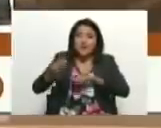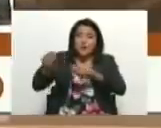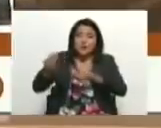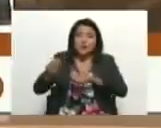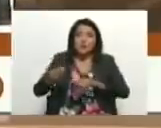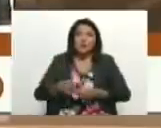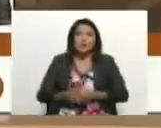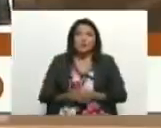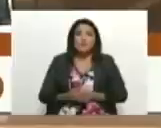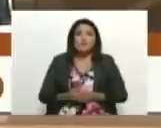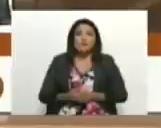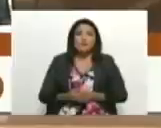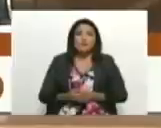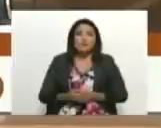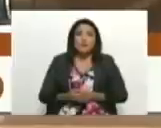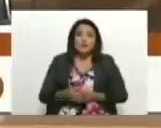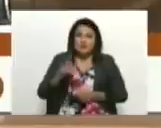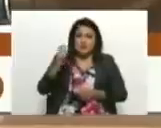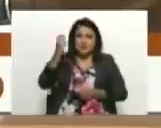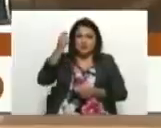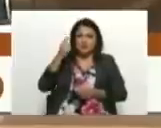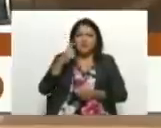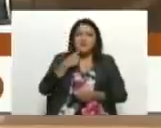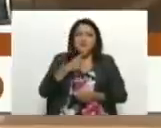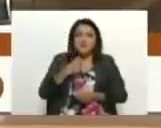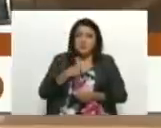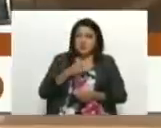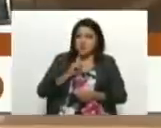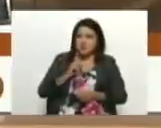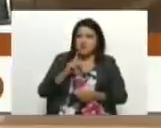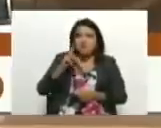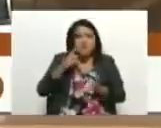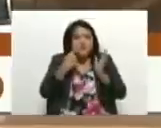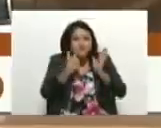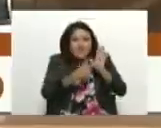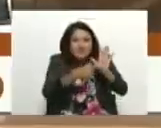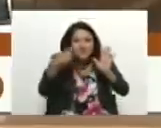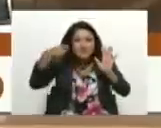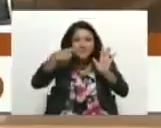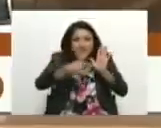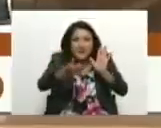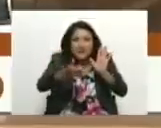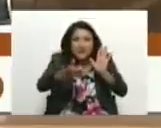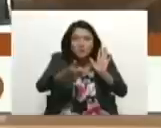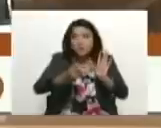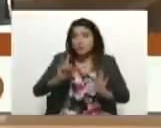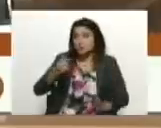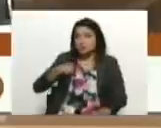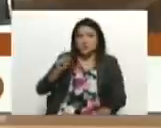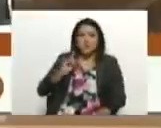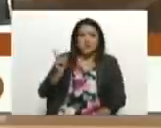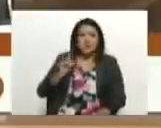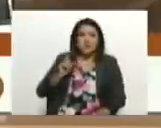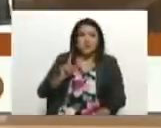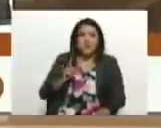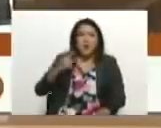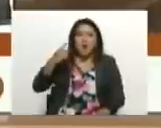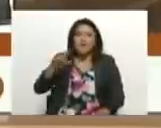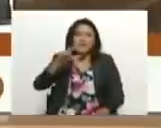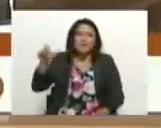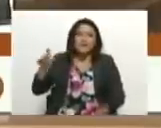Y el diputado ese tuvo el tupé de decir, no, ese no era yo. Pero hermano, si está el video. No, ese no era yo, eso es un doble que yo